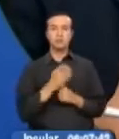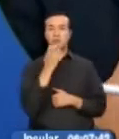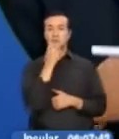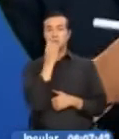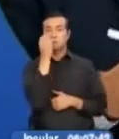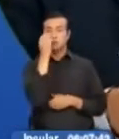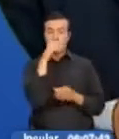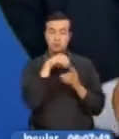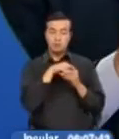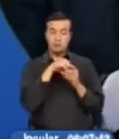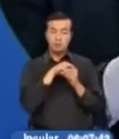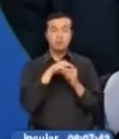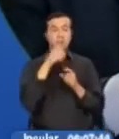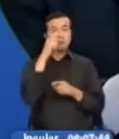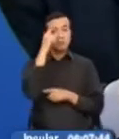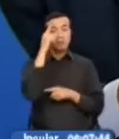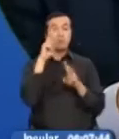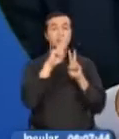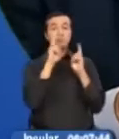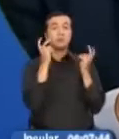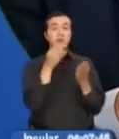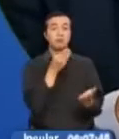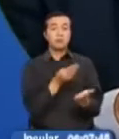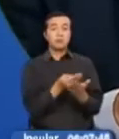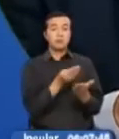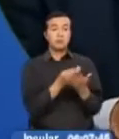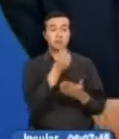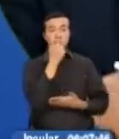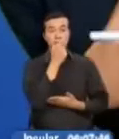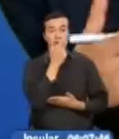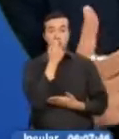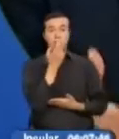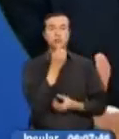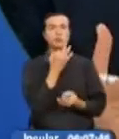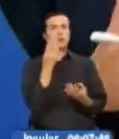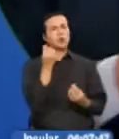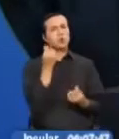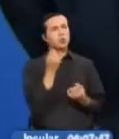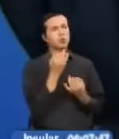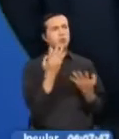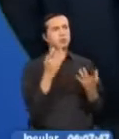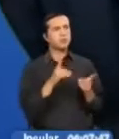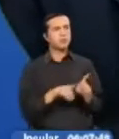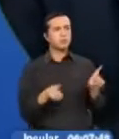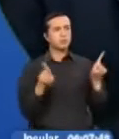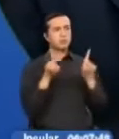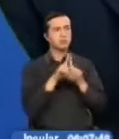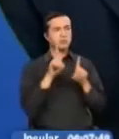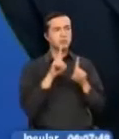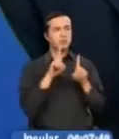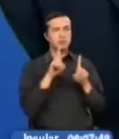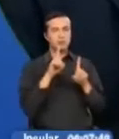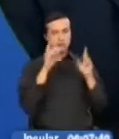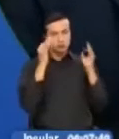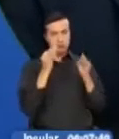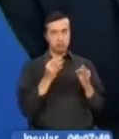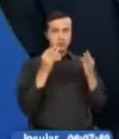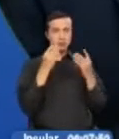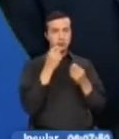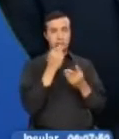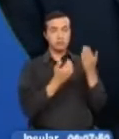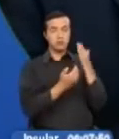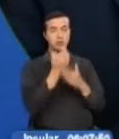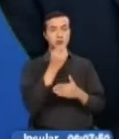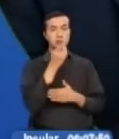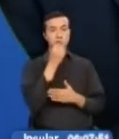considerable al estado en lo que se refiere a la compra de medicinas de cuánto estamos hablando juan carlos y de cuándo estarán disponibles los nuevos